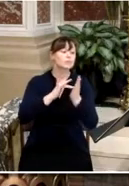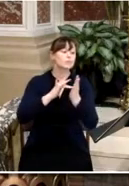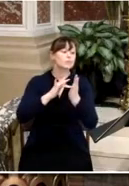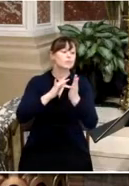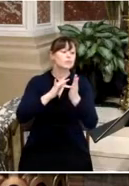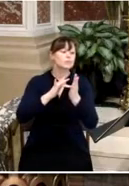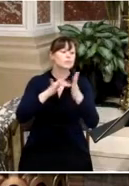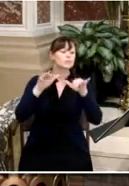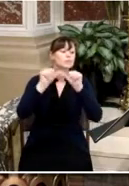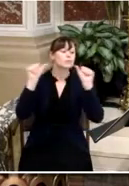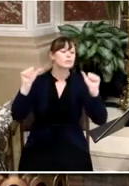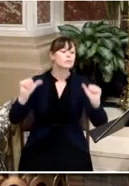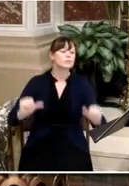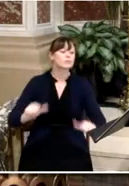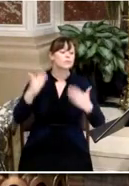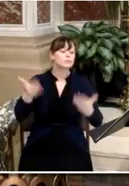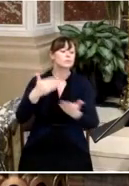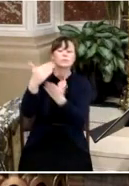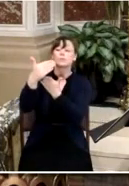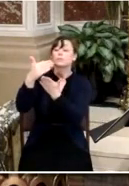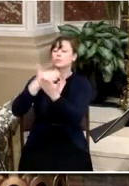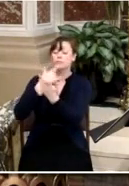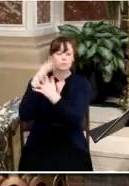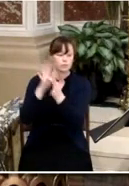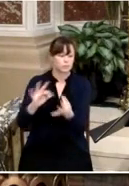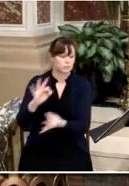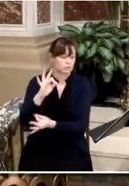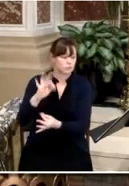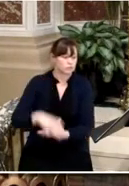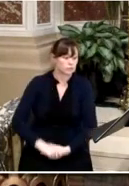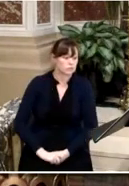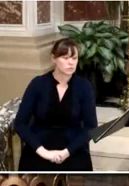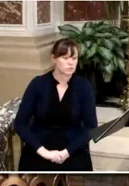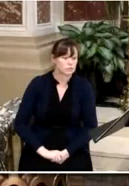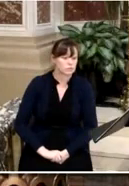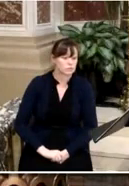ministros de nuestro Dios, se les llamará.